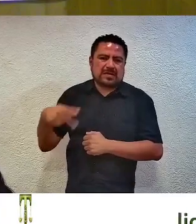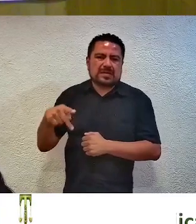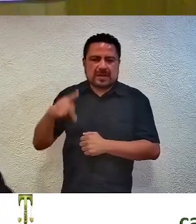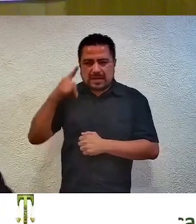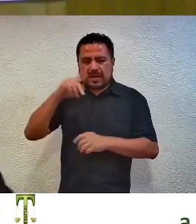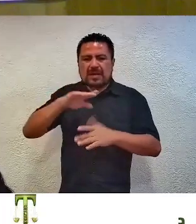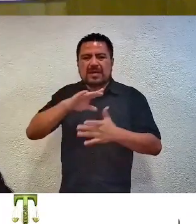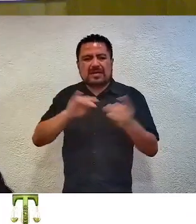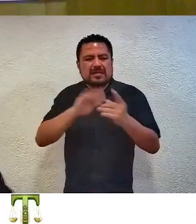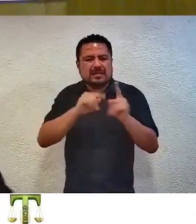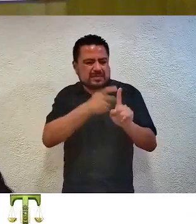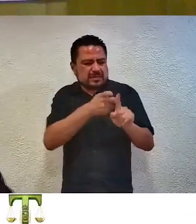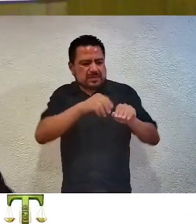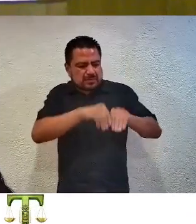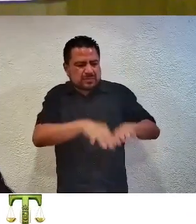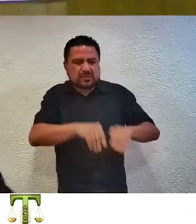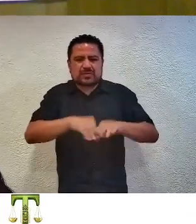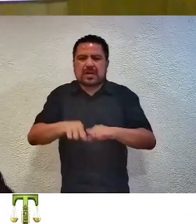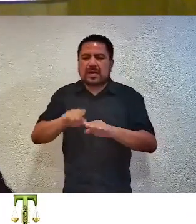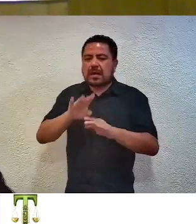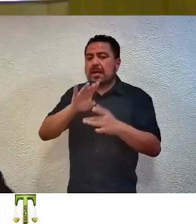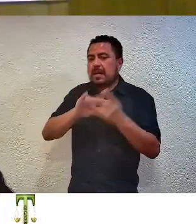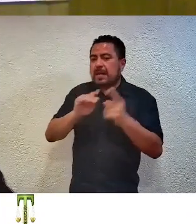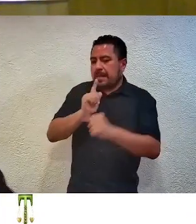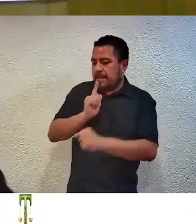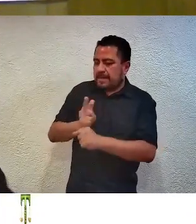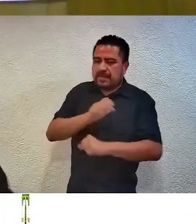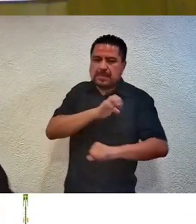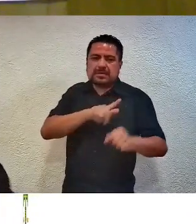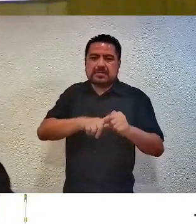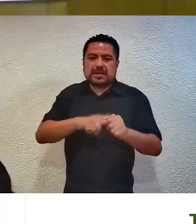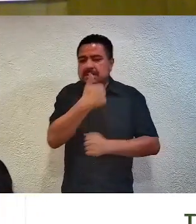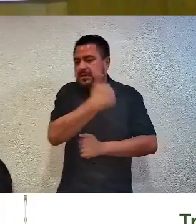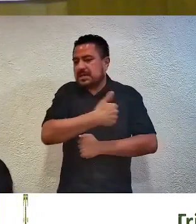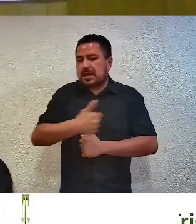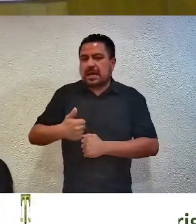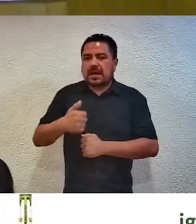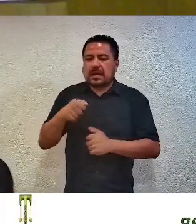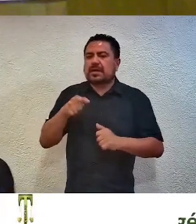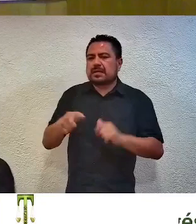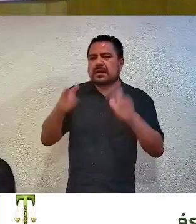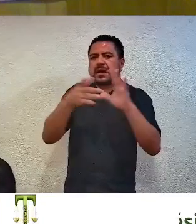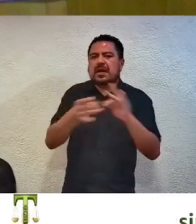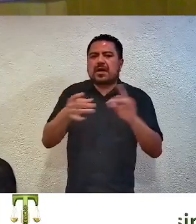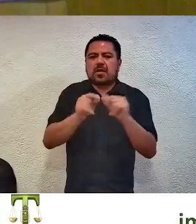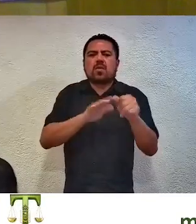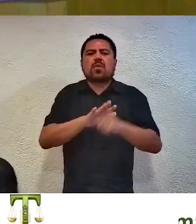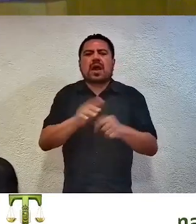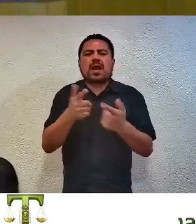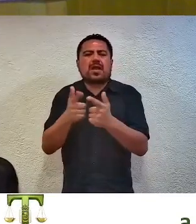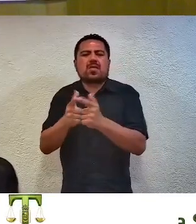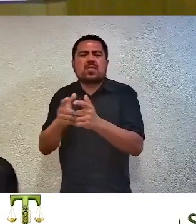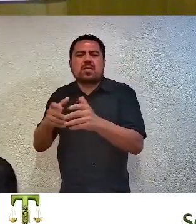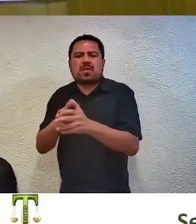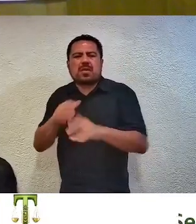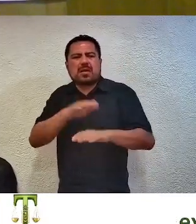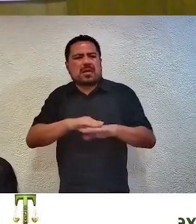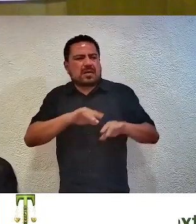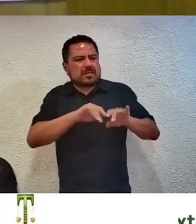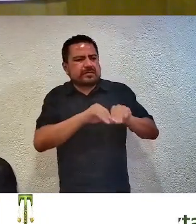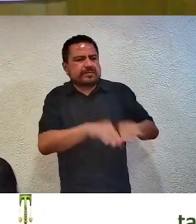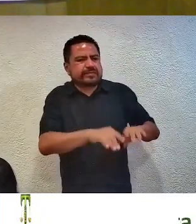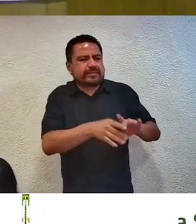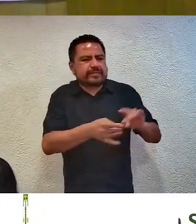las publicaciones, identificando de forma particular cada una de ellas y explicando a qué conjunto de publicaciones se refiere en su